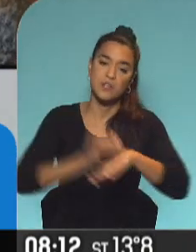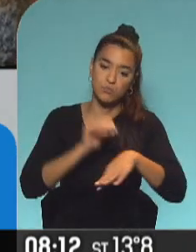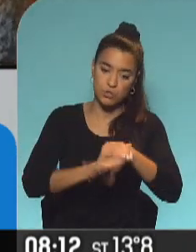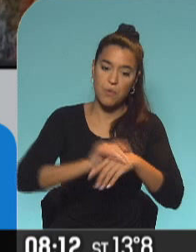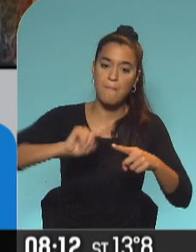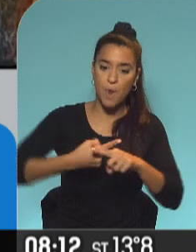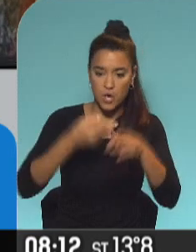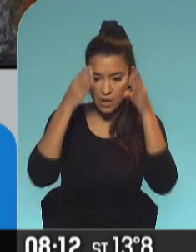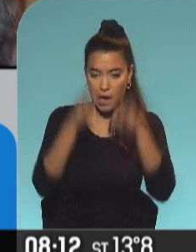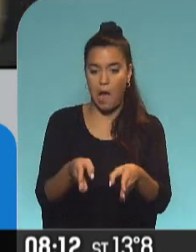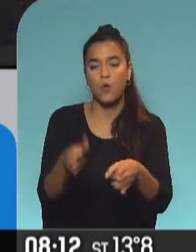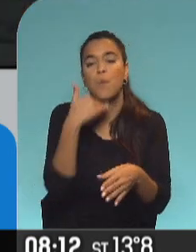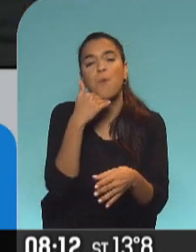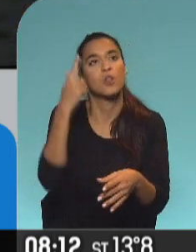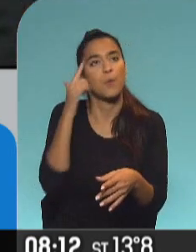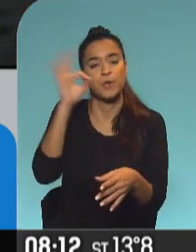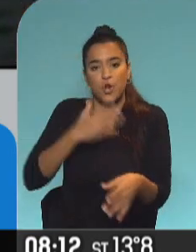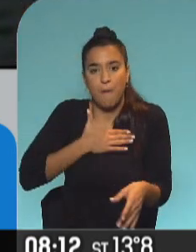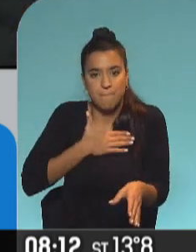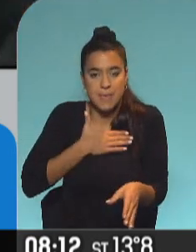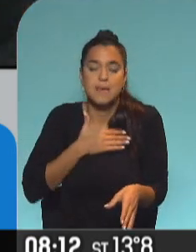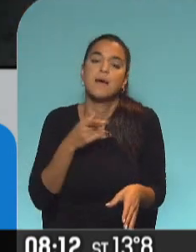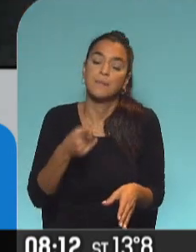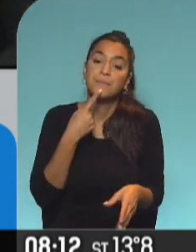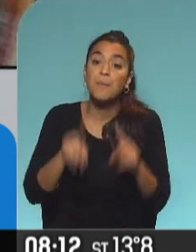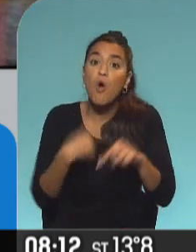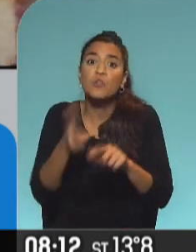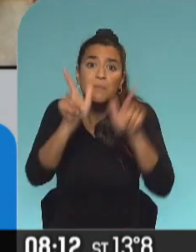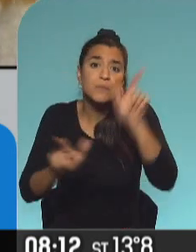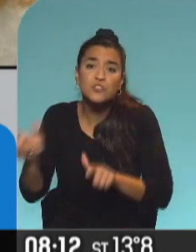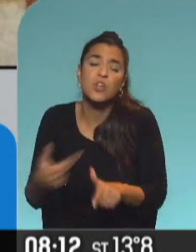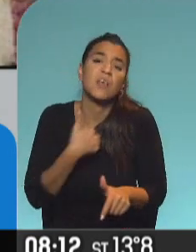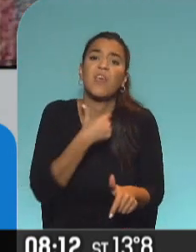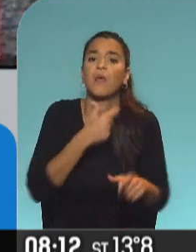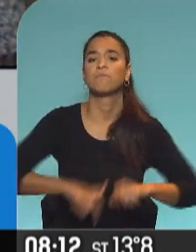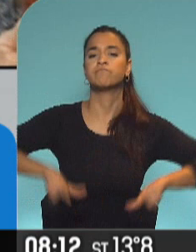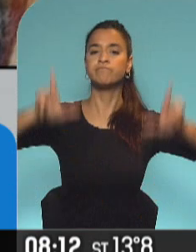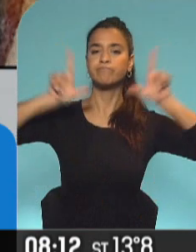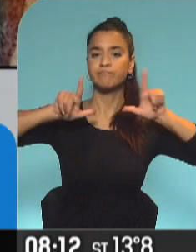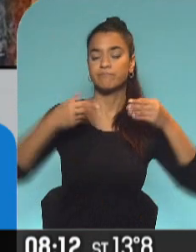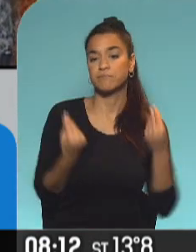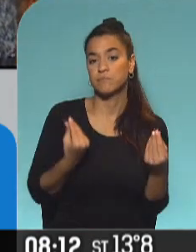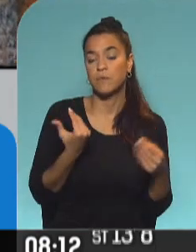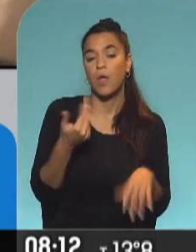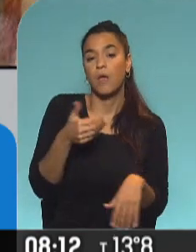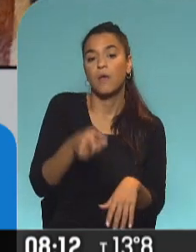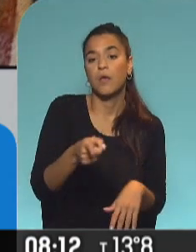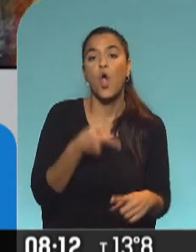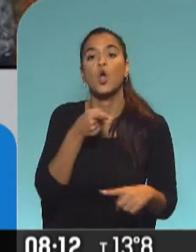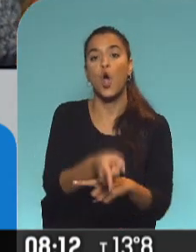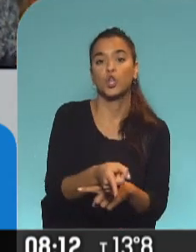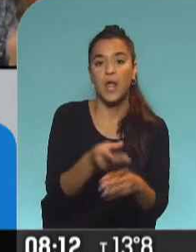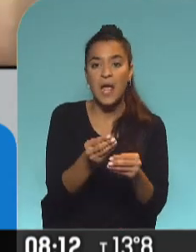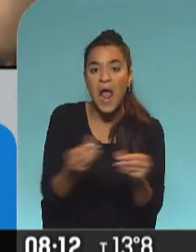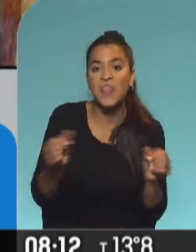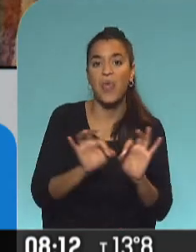personal o partidaria. Y también conocemos a otras personas que lo que buscan solamente es ganar notoriedad a costa por ahí de ir en contra de la calidad